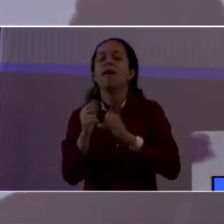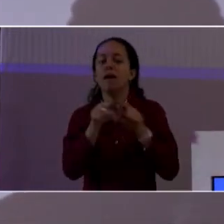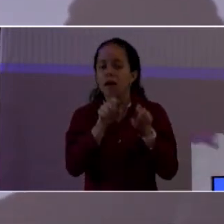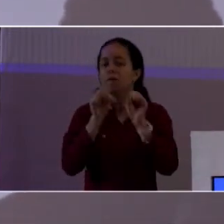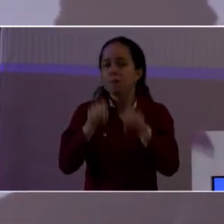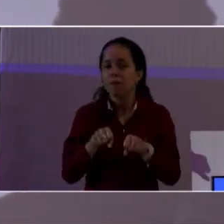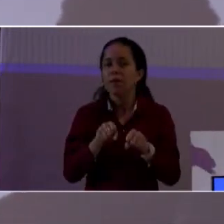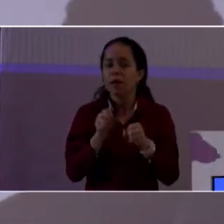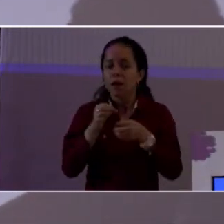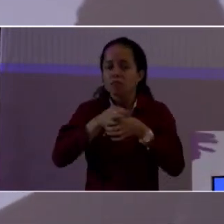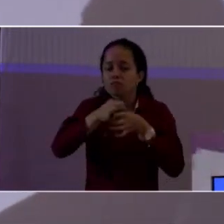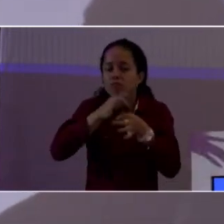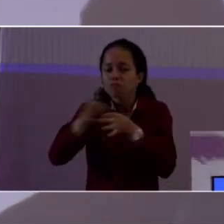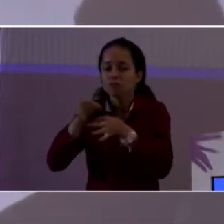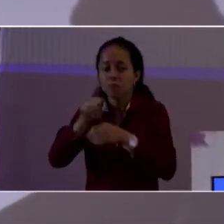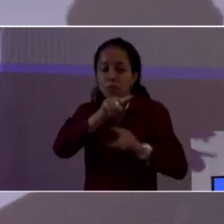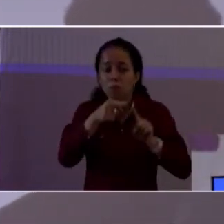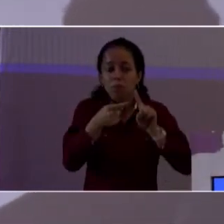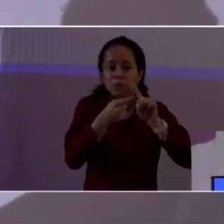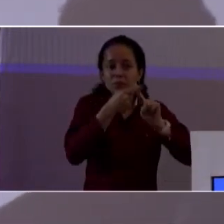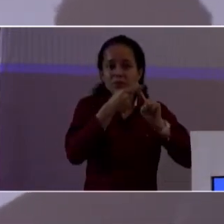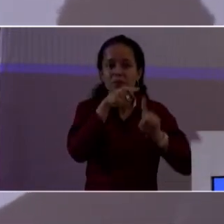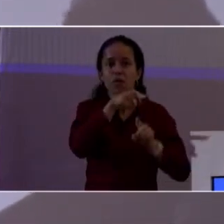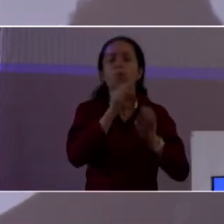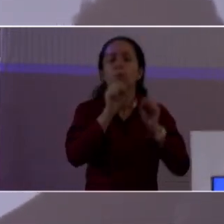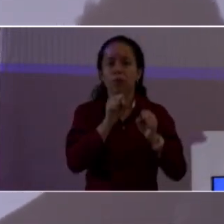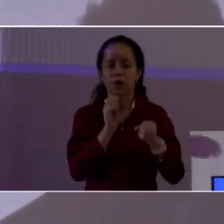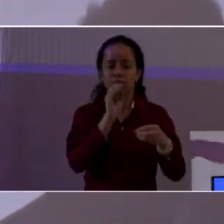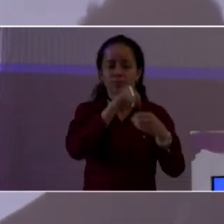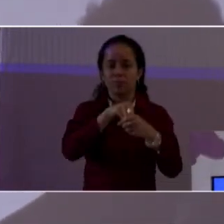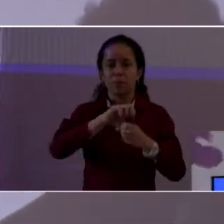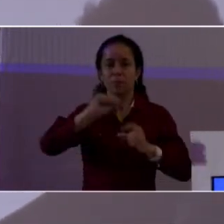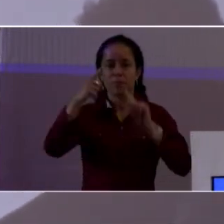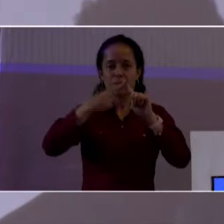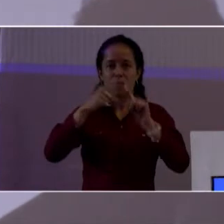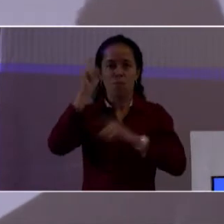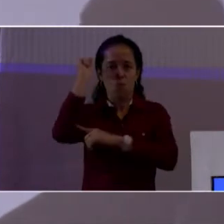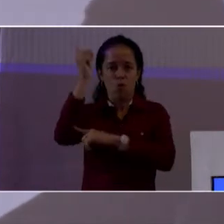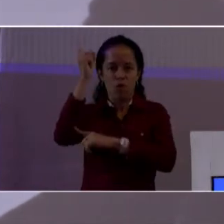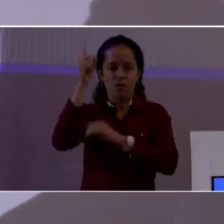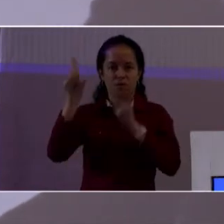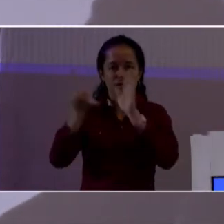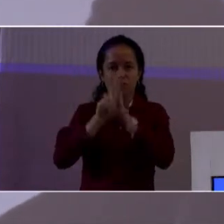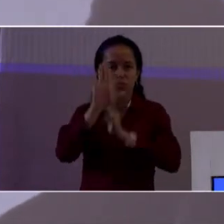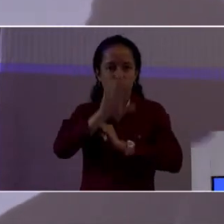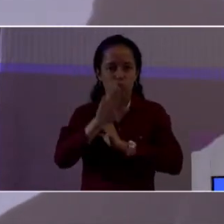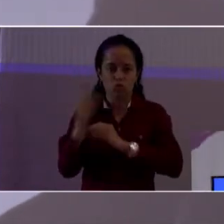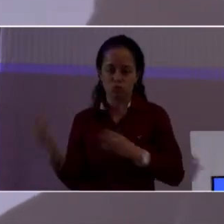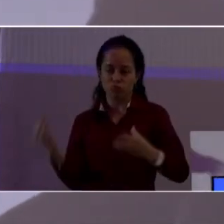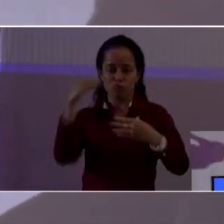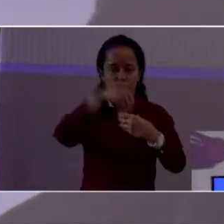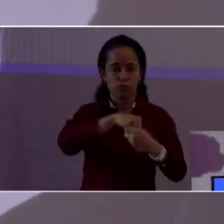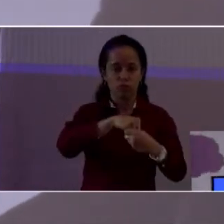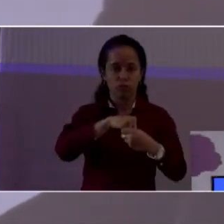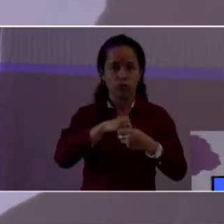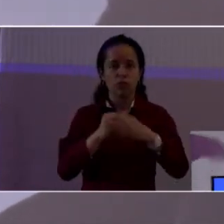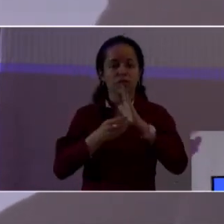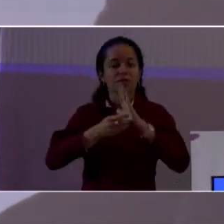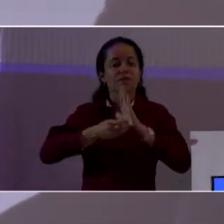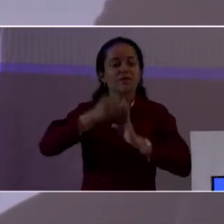esos municipios priorizados puedan quedar las prioridades de la política incluidos en los planes de